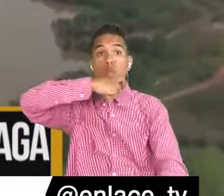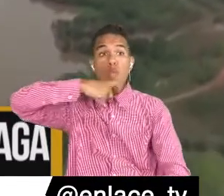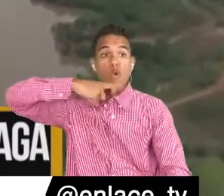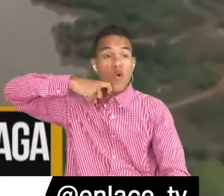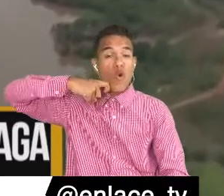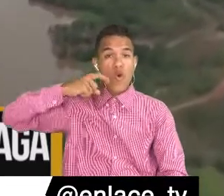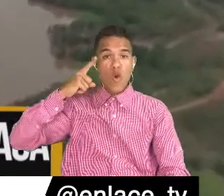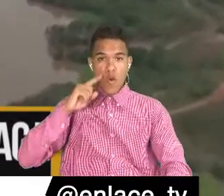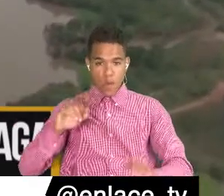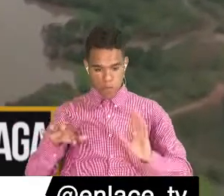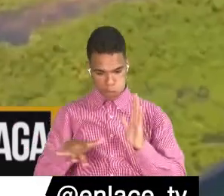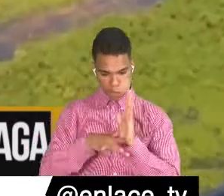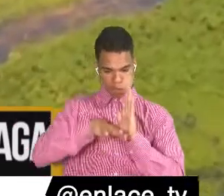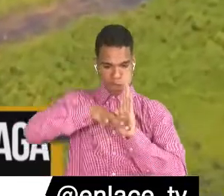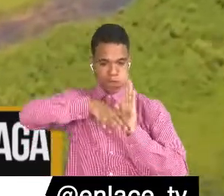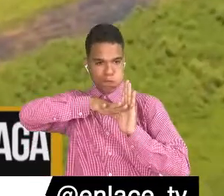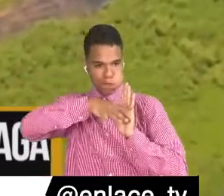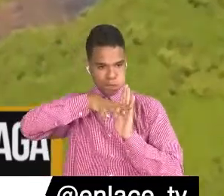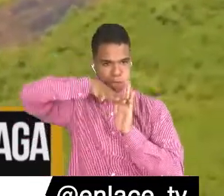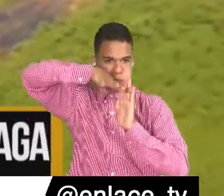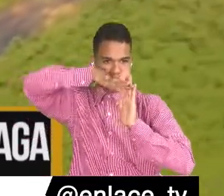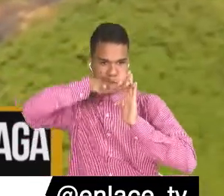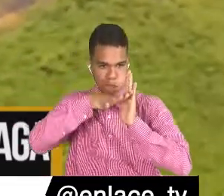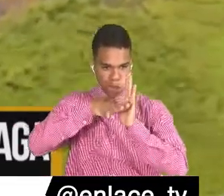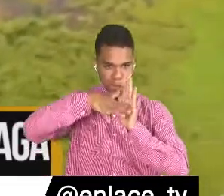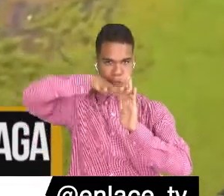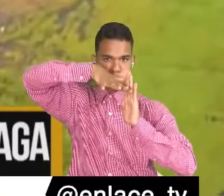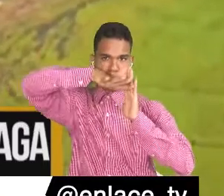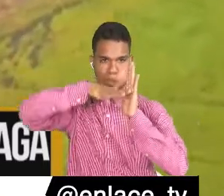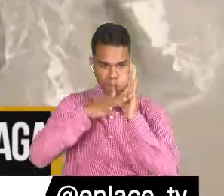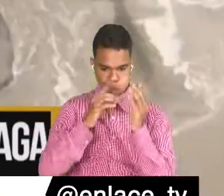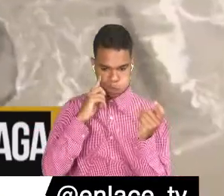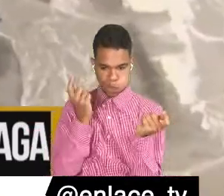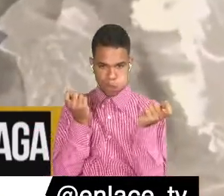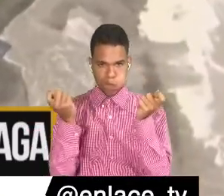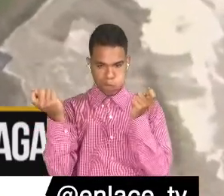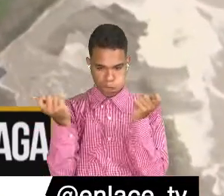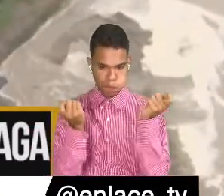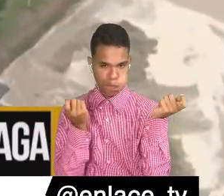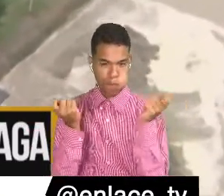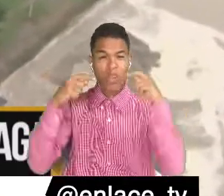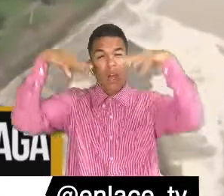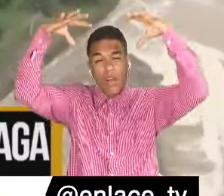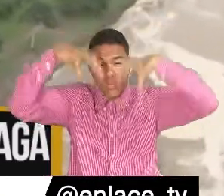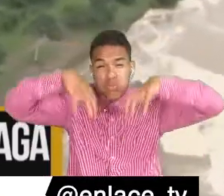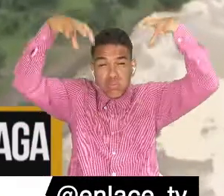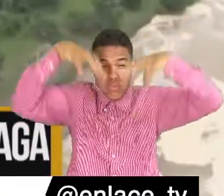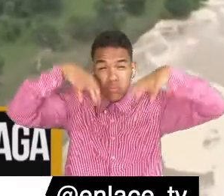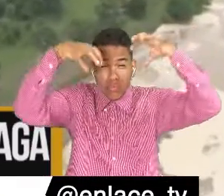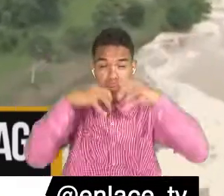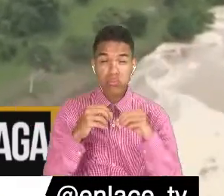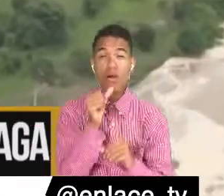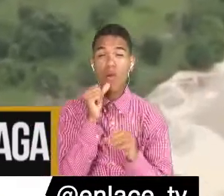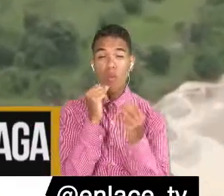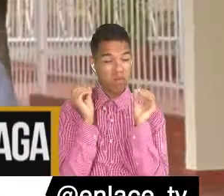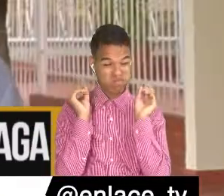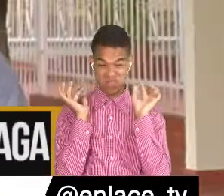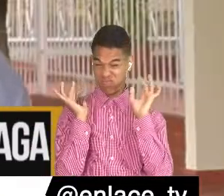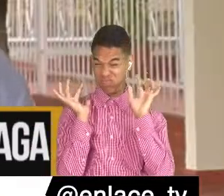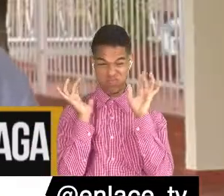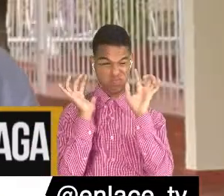la ciénaga hacia el caño San Silvestre y en épocas de lluvia controlar el ingreso excesivo del agua. Eso